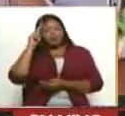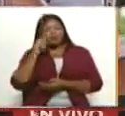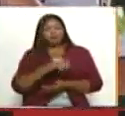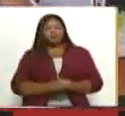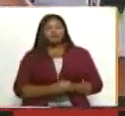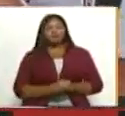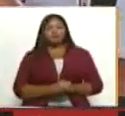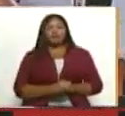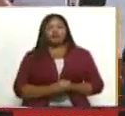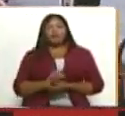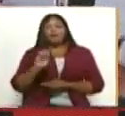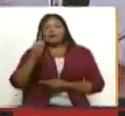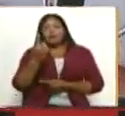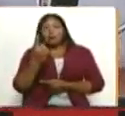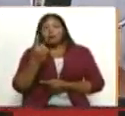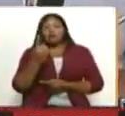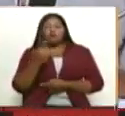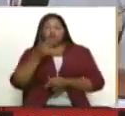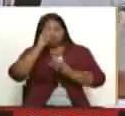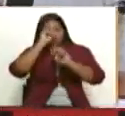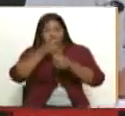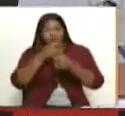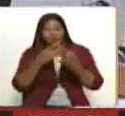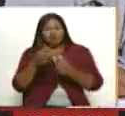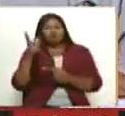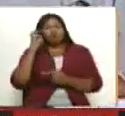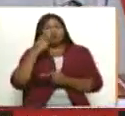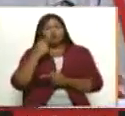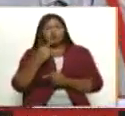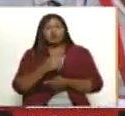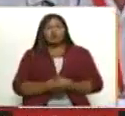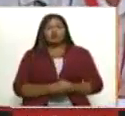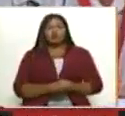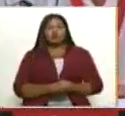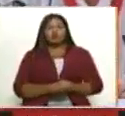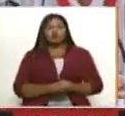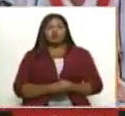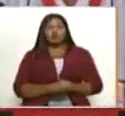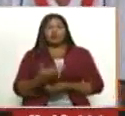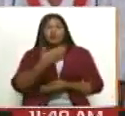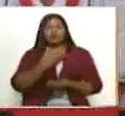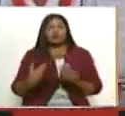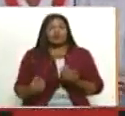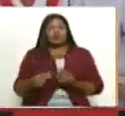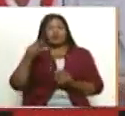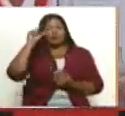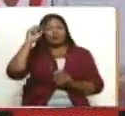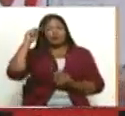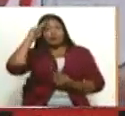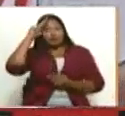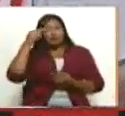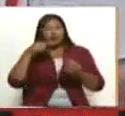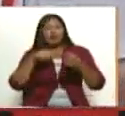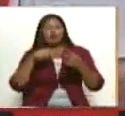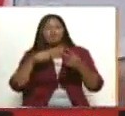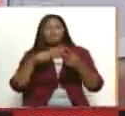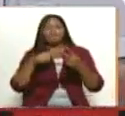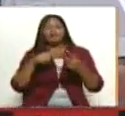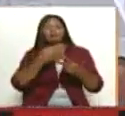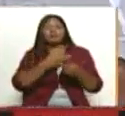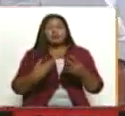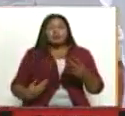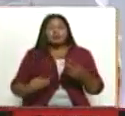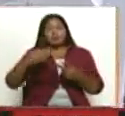el primero, pleno de solemnidad, escuchamos, además del presidente Petro, las palabras del presidente de la República de